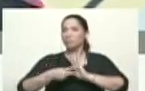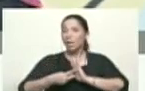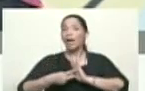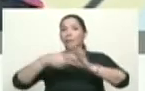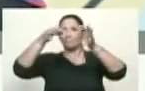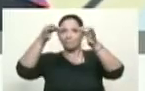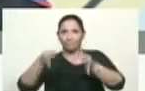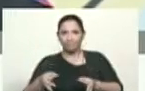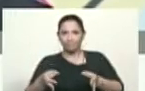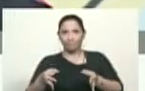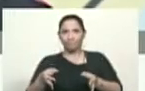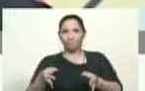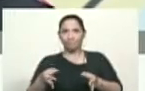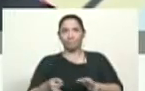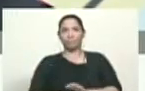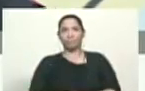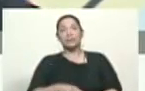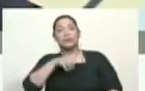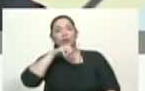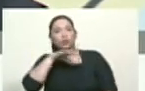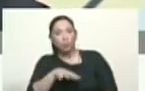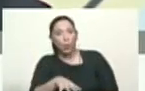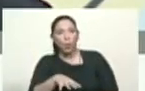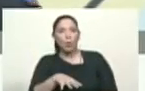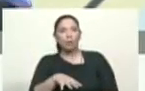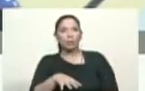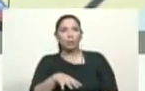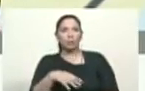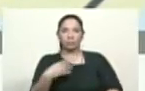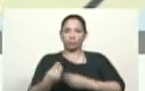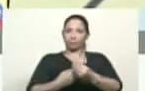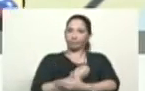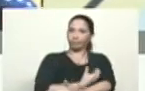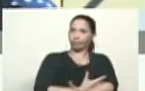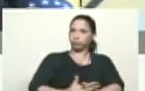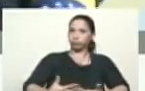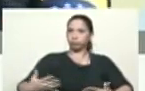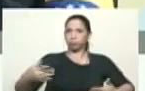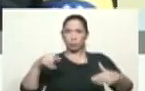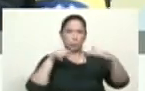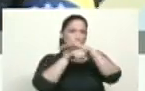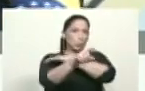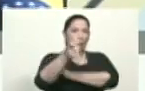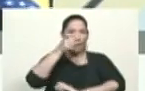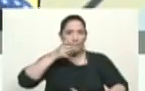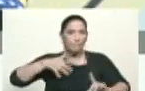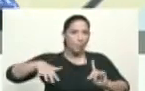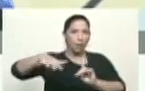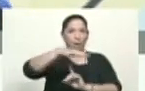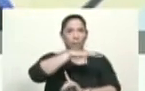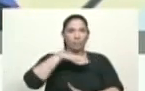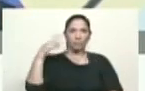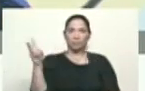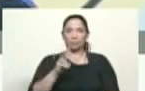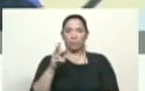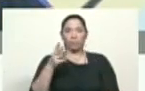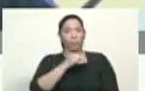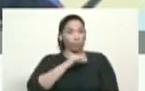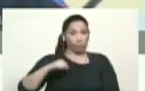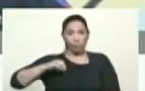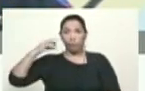realidad concreta, histórica, arraigada en las profundidades del pueblo venezolano. Nosotros somos de